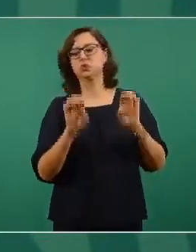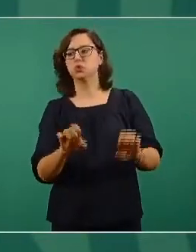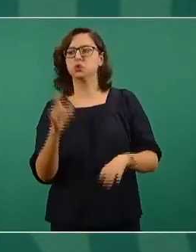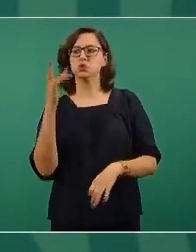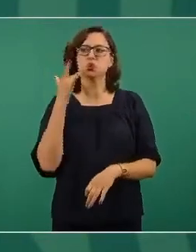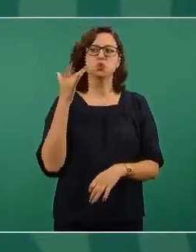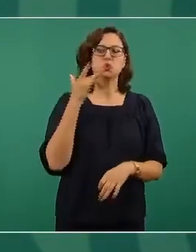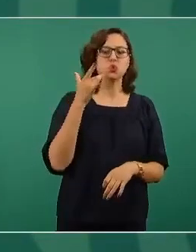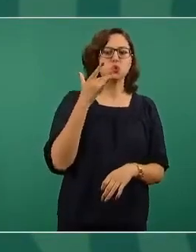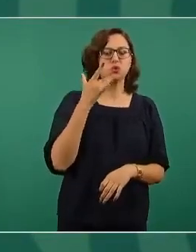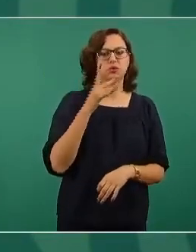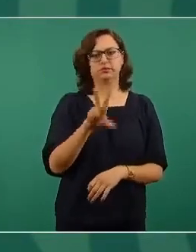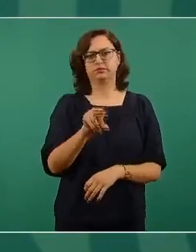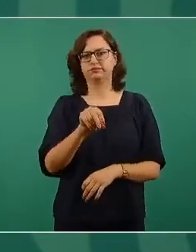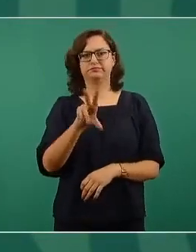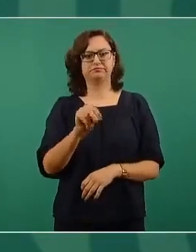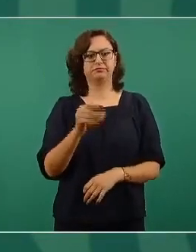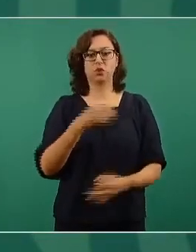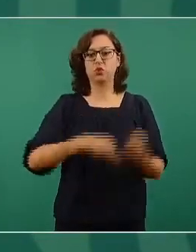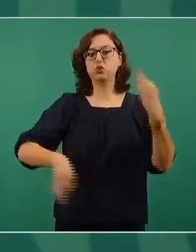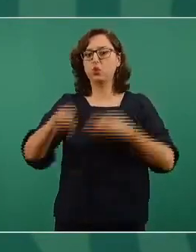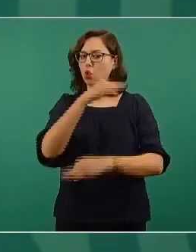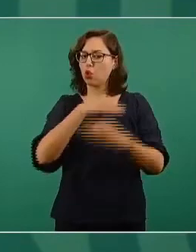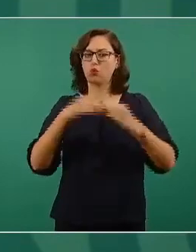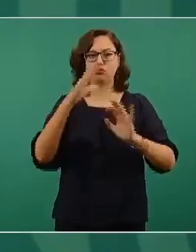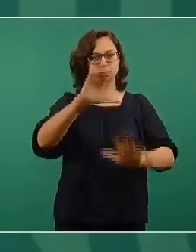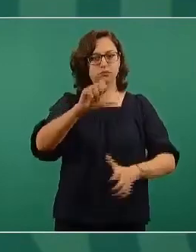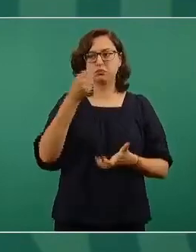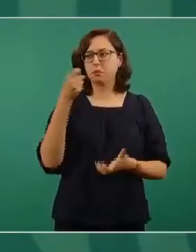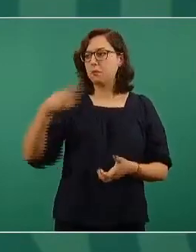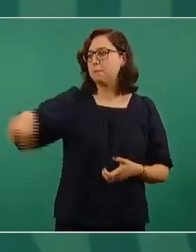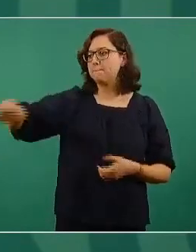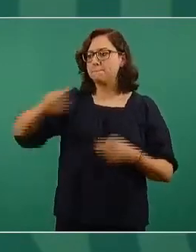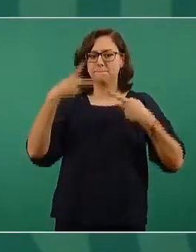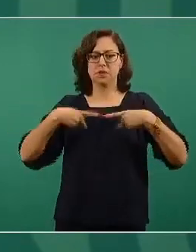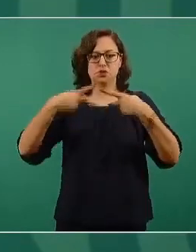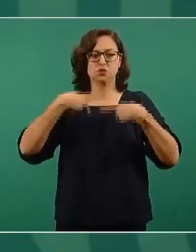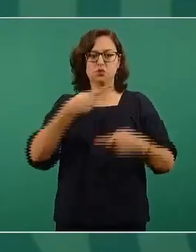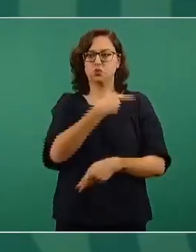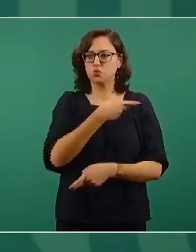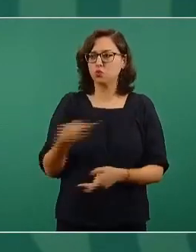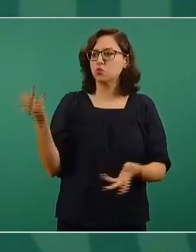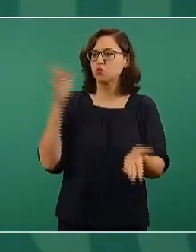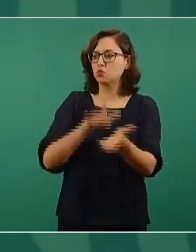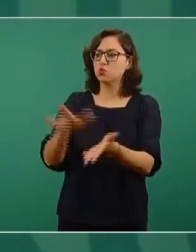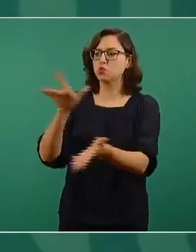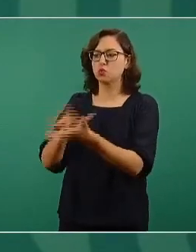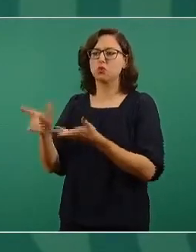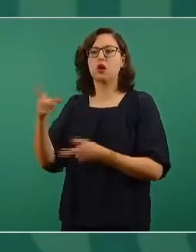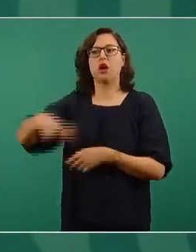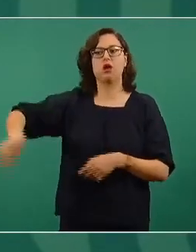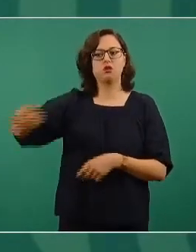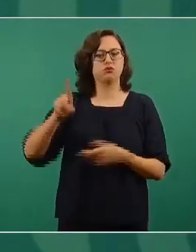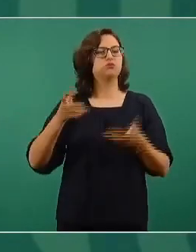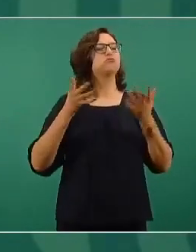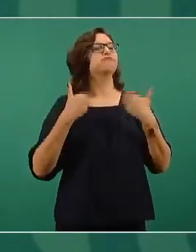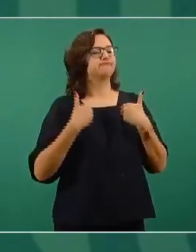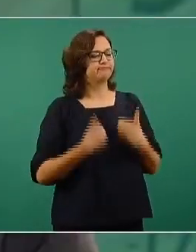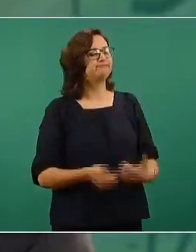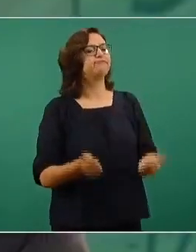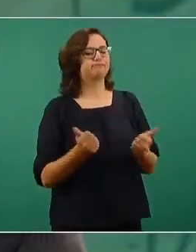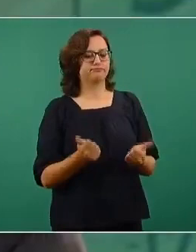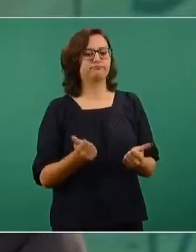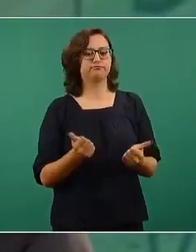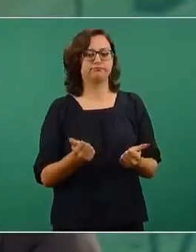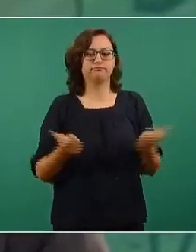es para los más necesitados, para los más pobres. Entonces, eso lo entiende la gente, porque no